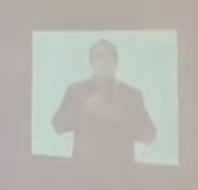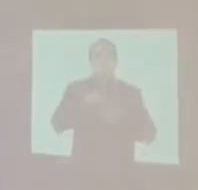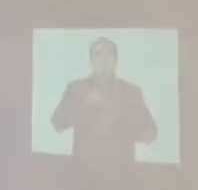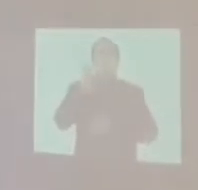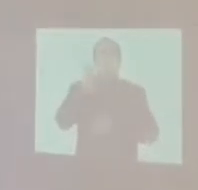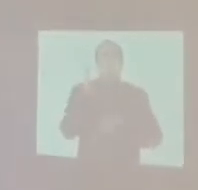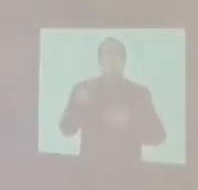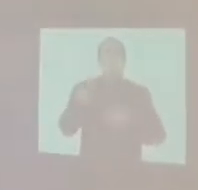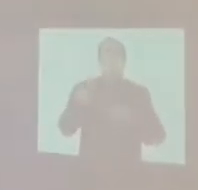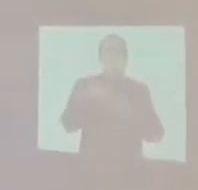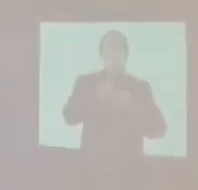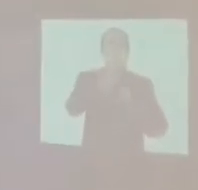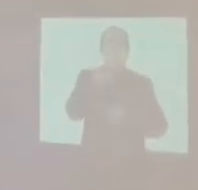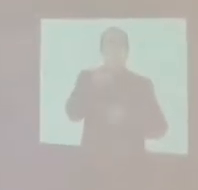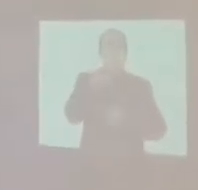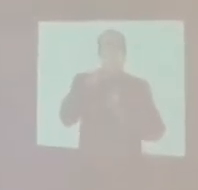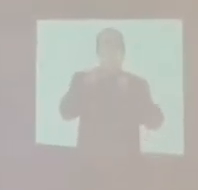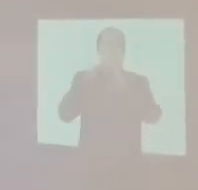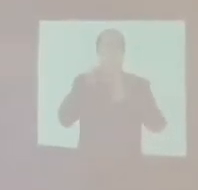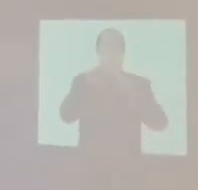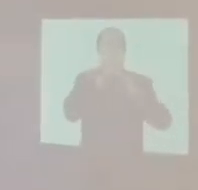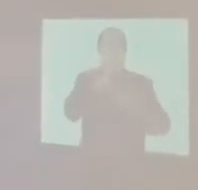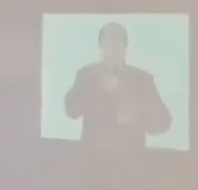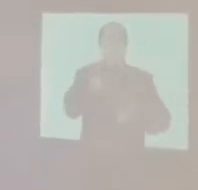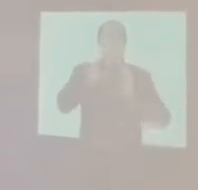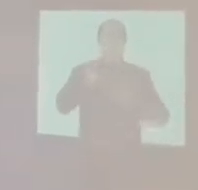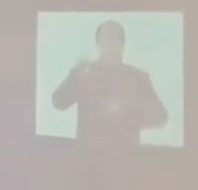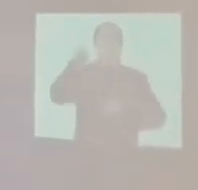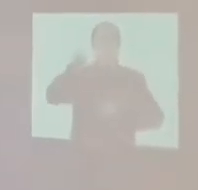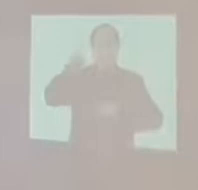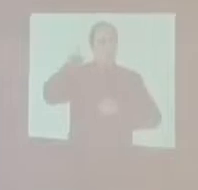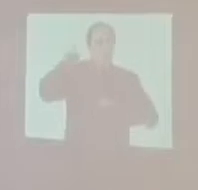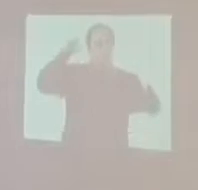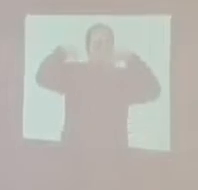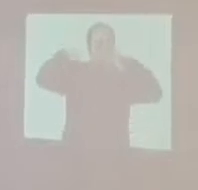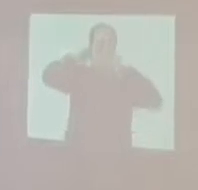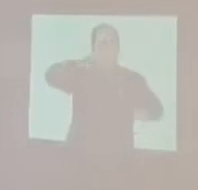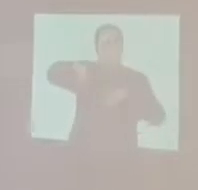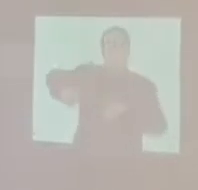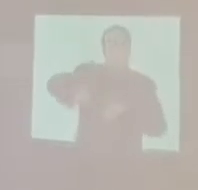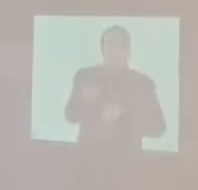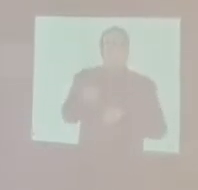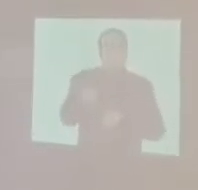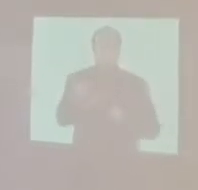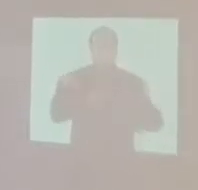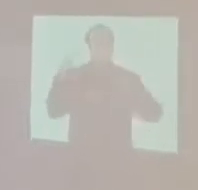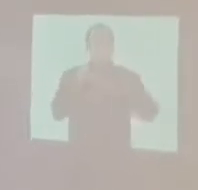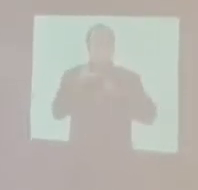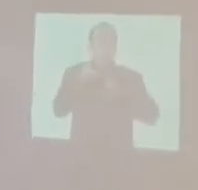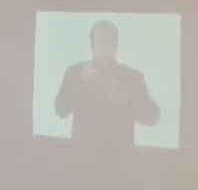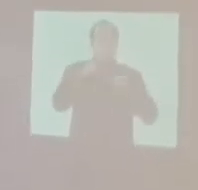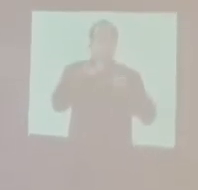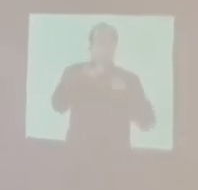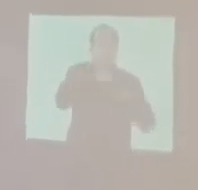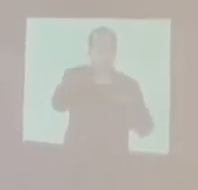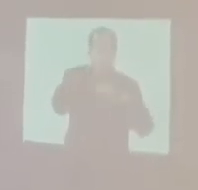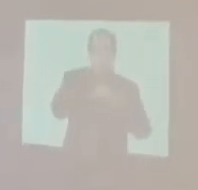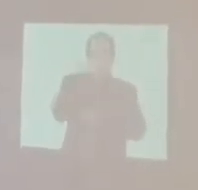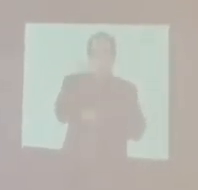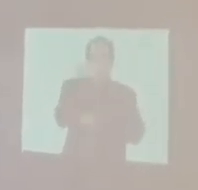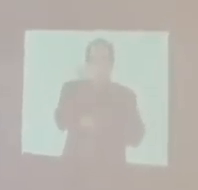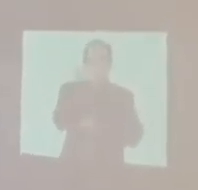40,721 viviendas de bajos ingresos que ya cosechan agua de lluvia. Nos concentramos estos años en Milpalta para